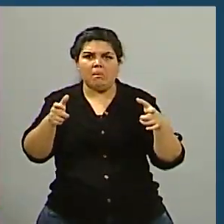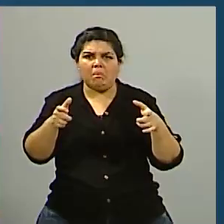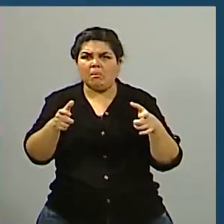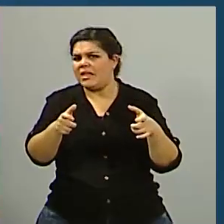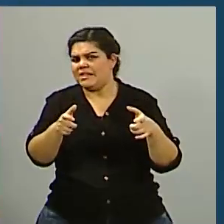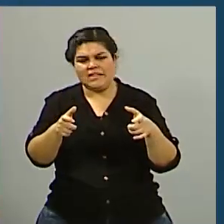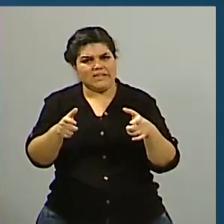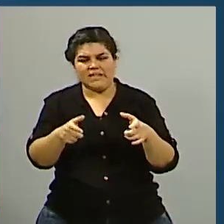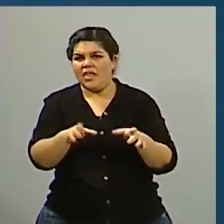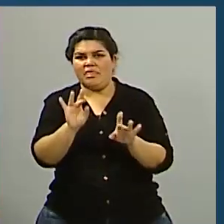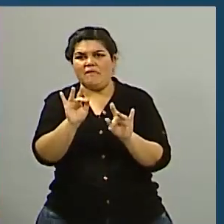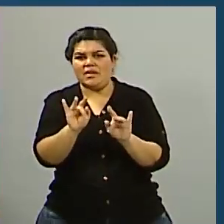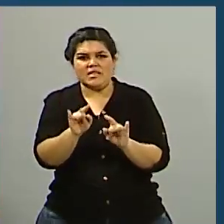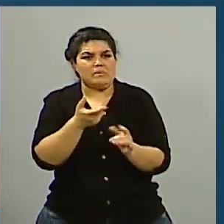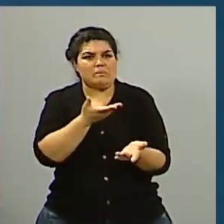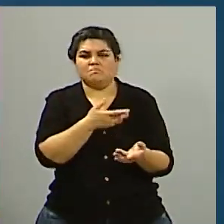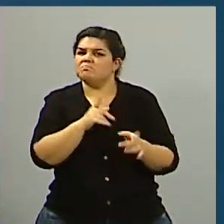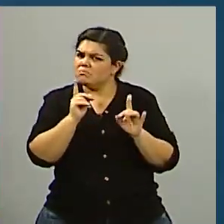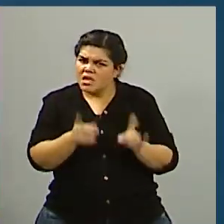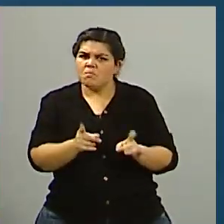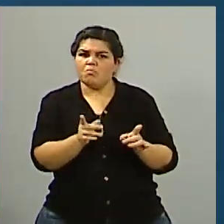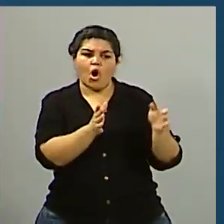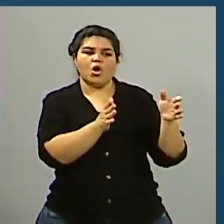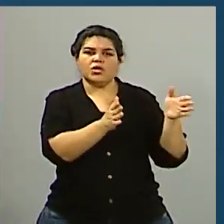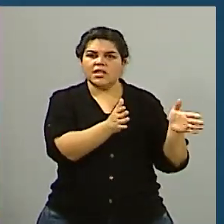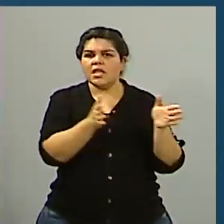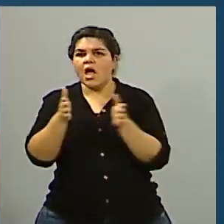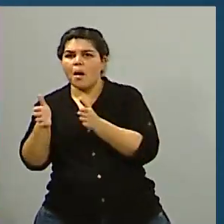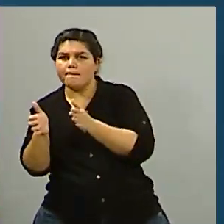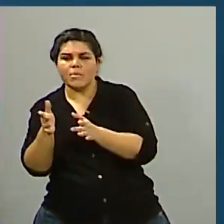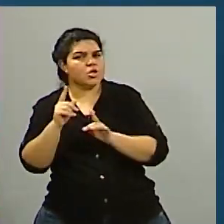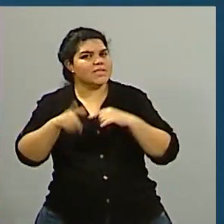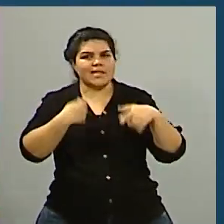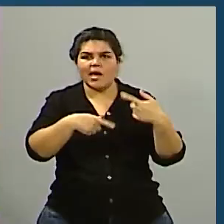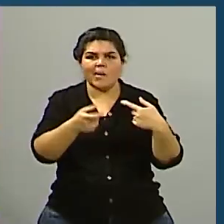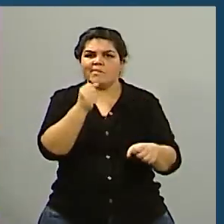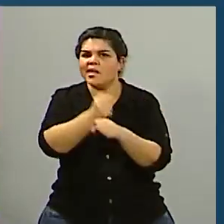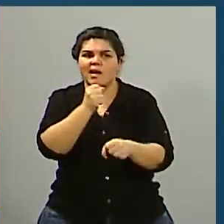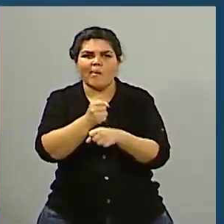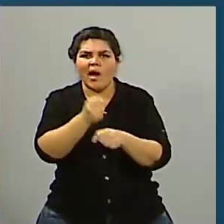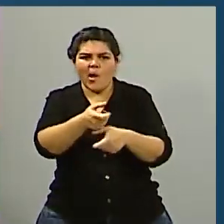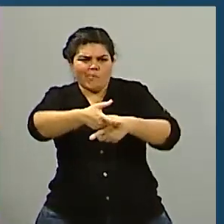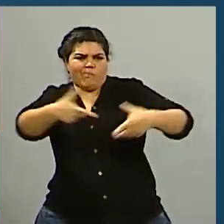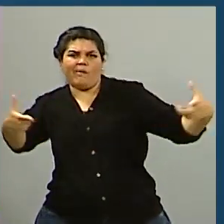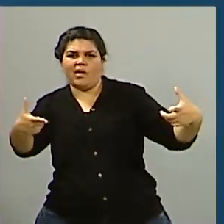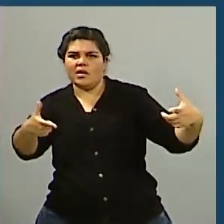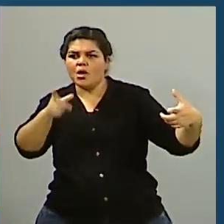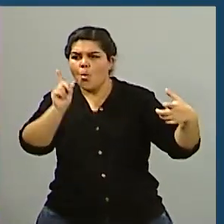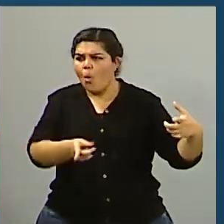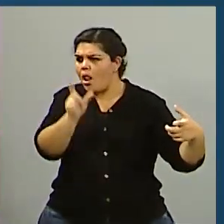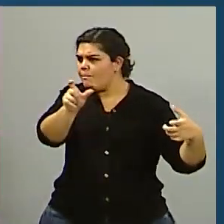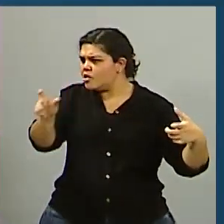de pronto, a pesar de esa demanda laboral que tienen desde el sector, de pronto no encuentren la cantidad de personas necesarias para cubrir esos